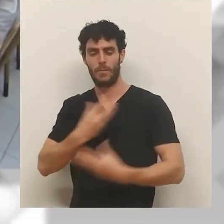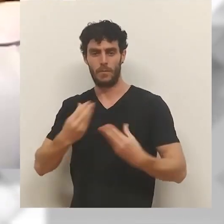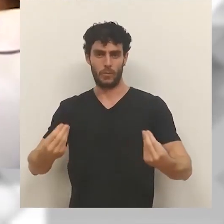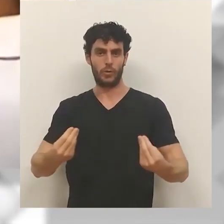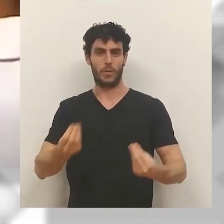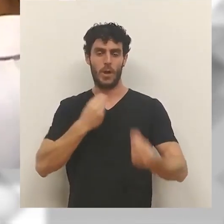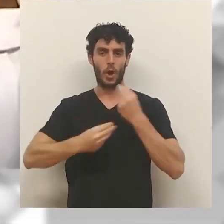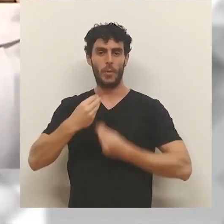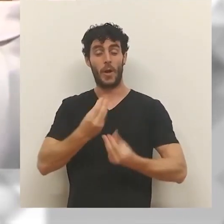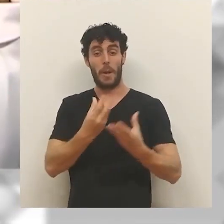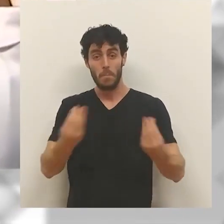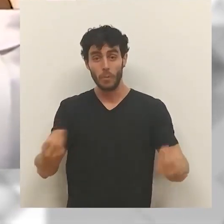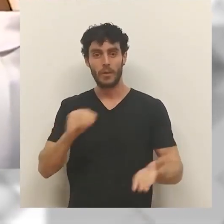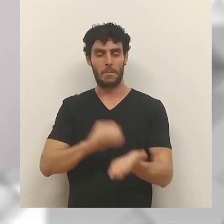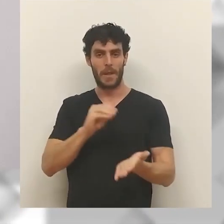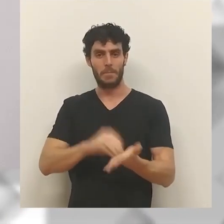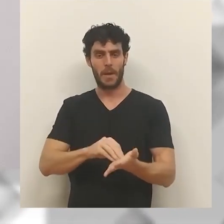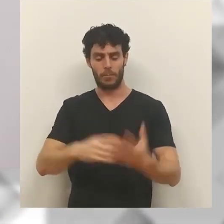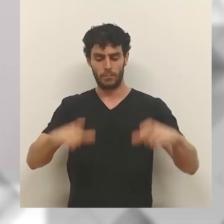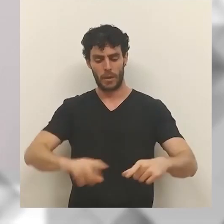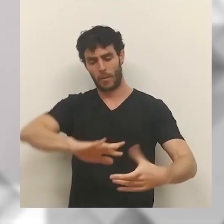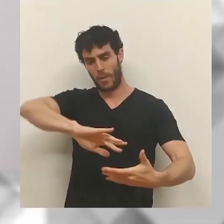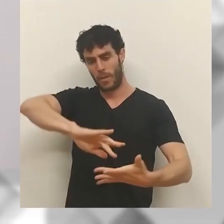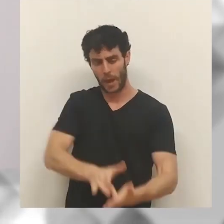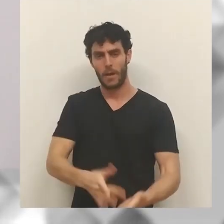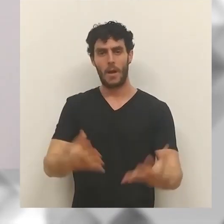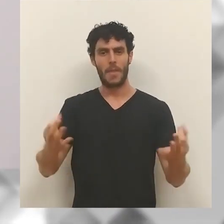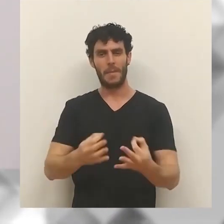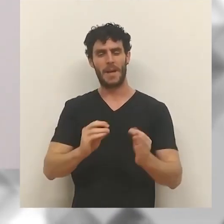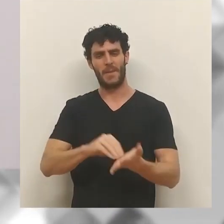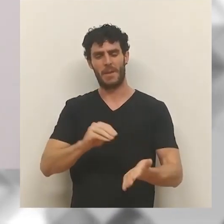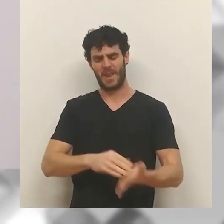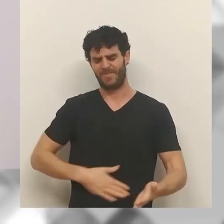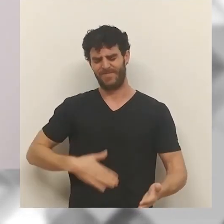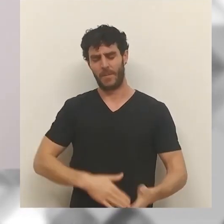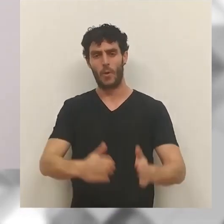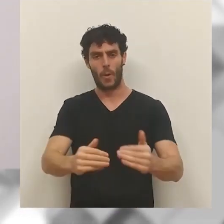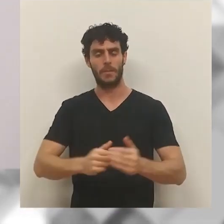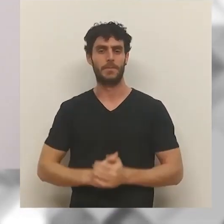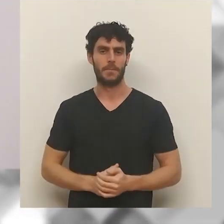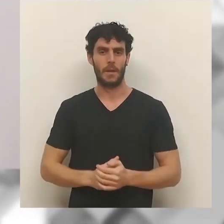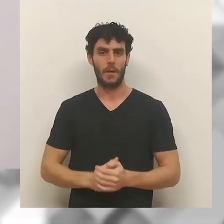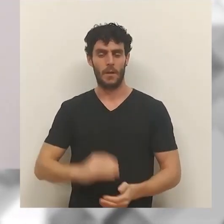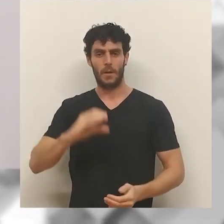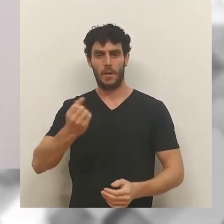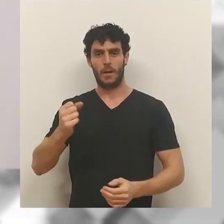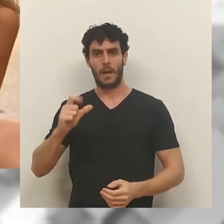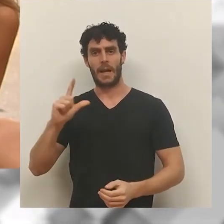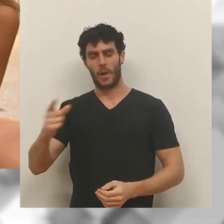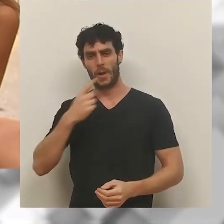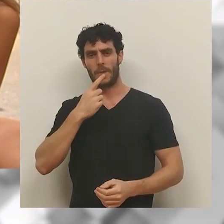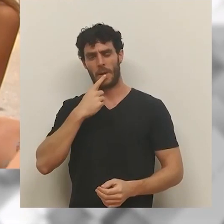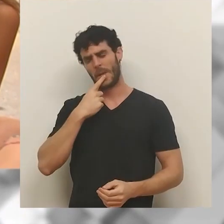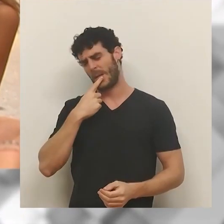y estamos sobrealimentando a los niños, incluso en algunos comedores, obligando a comerse todo el plato cuando en realidad no tienen apetito para tanto.